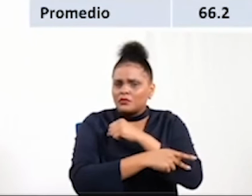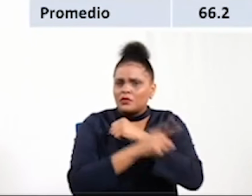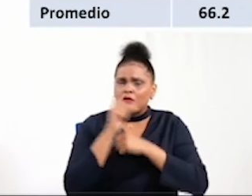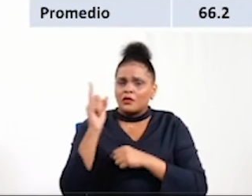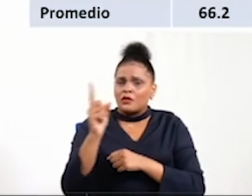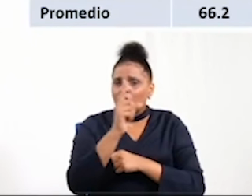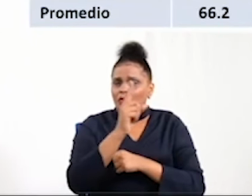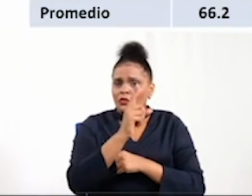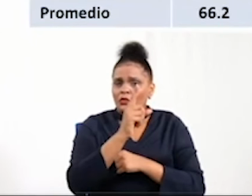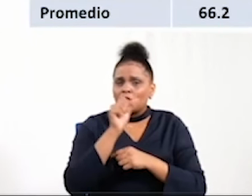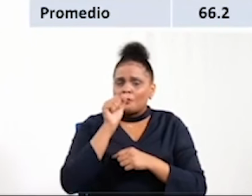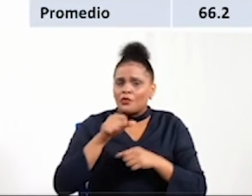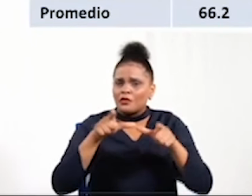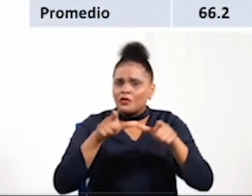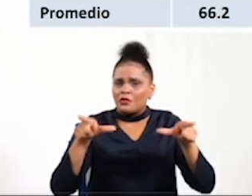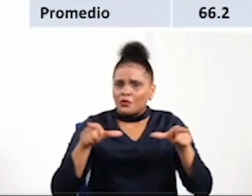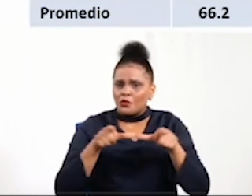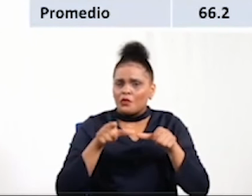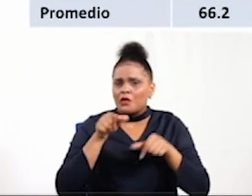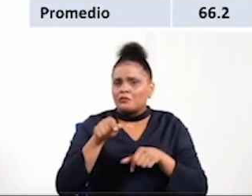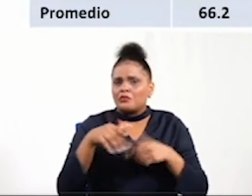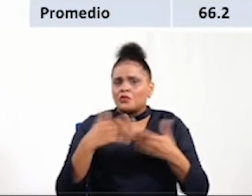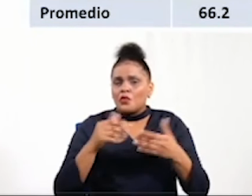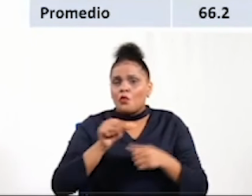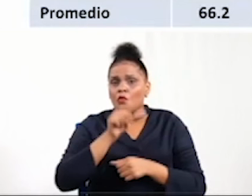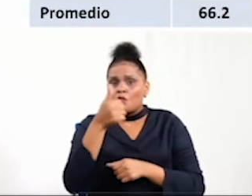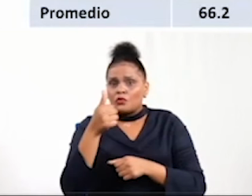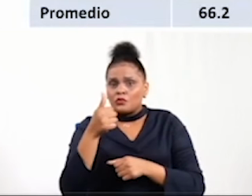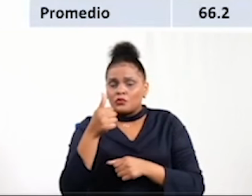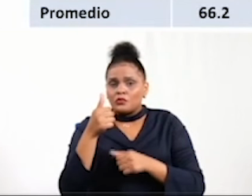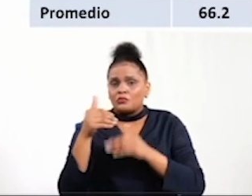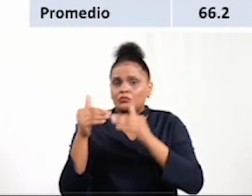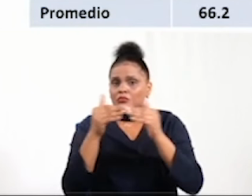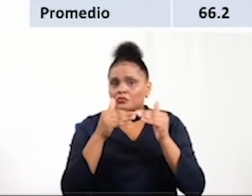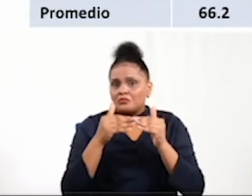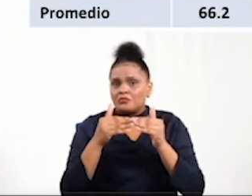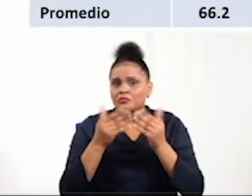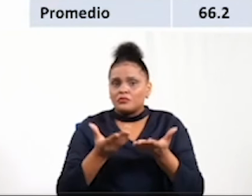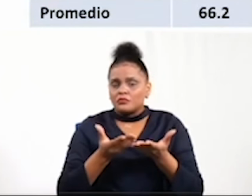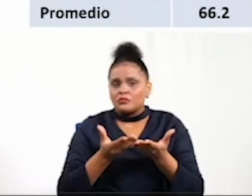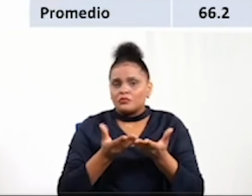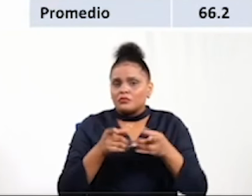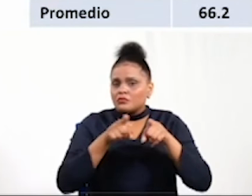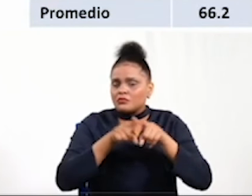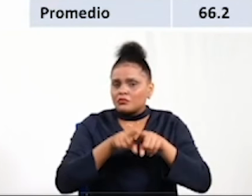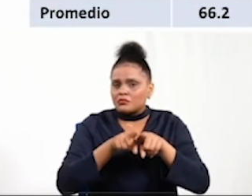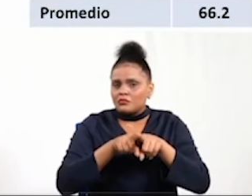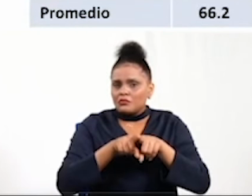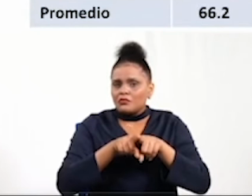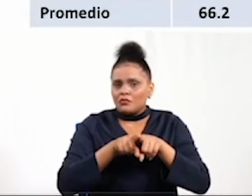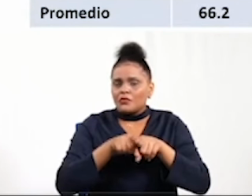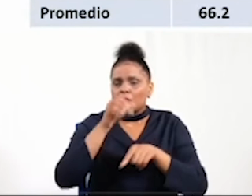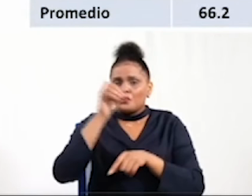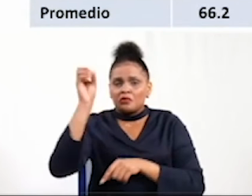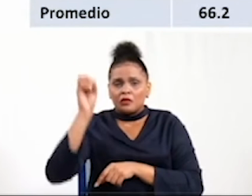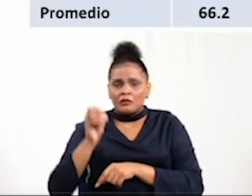lugar están yendo a diferentes velocidades con algunos países que están tirando más de la agenda y de los porcentajes